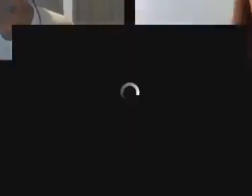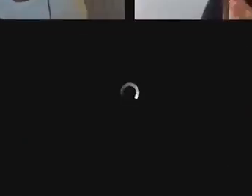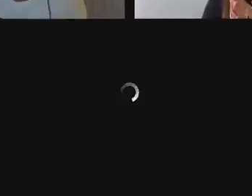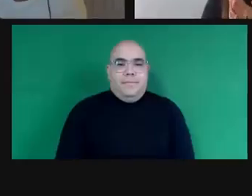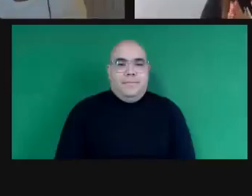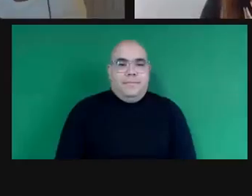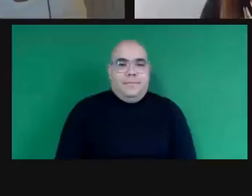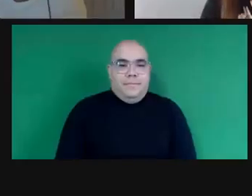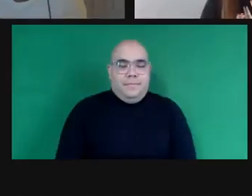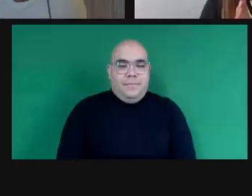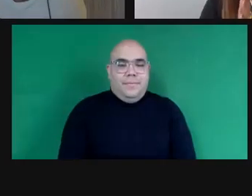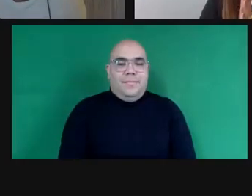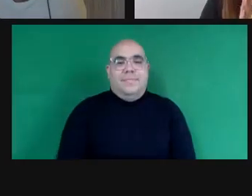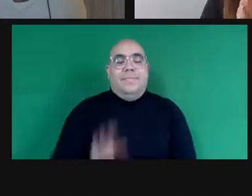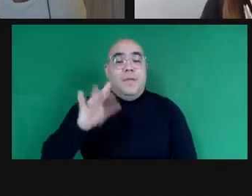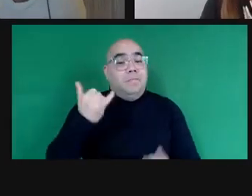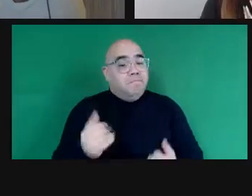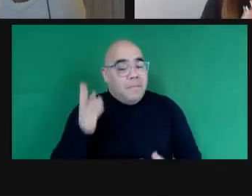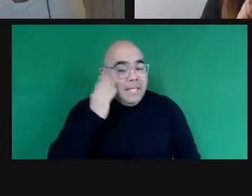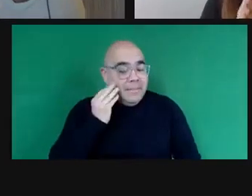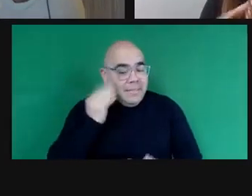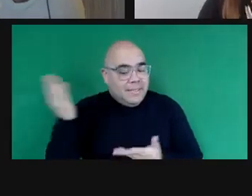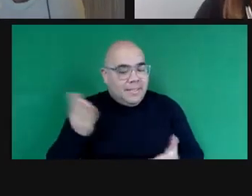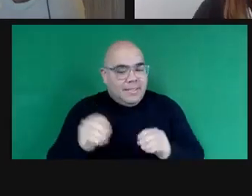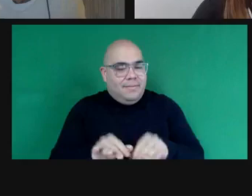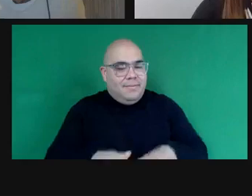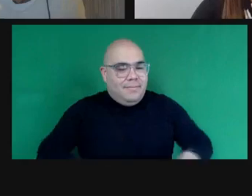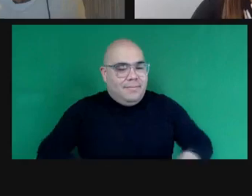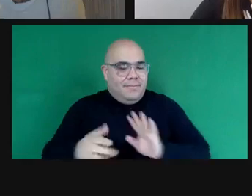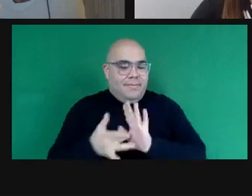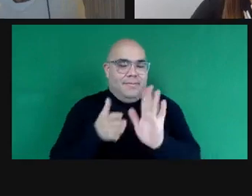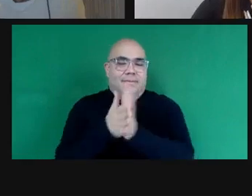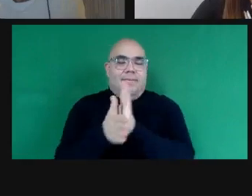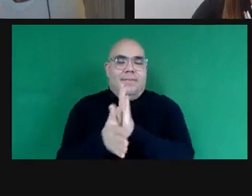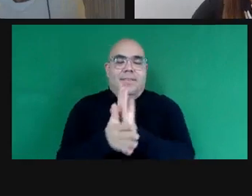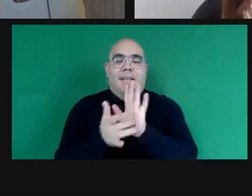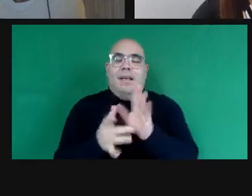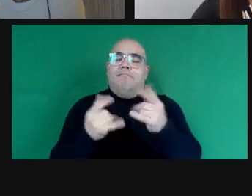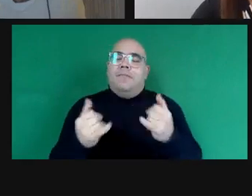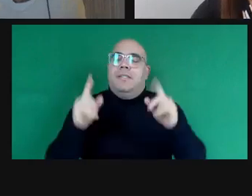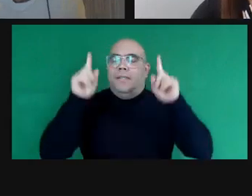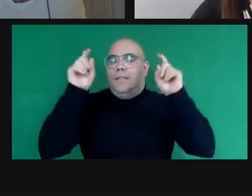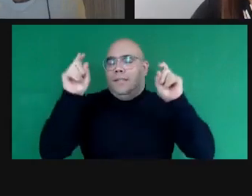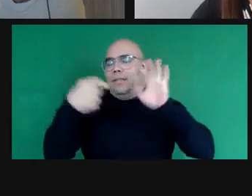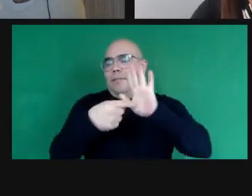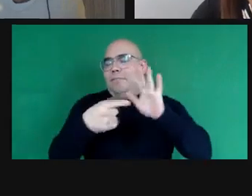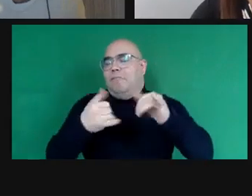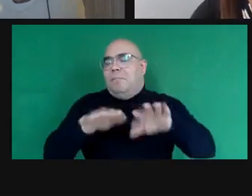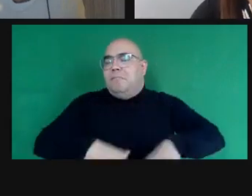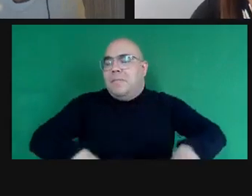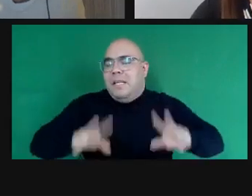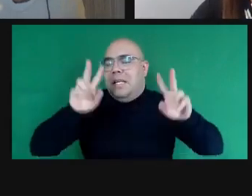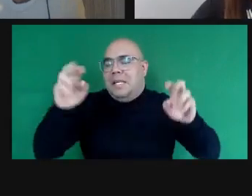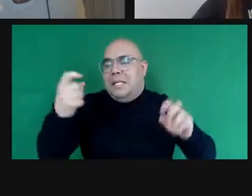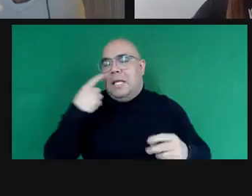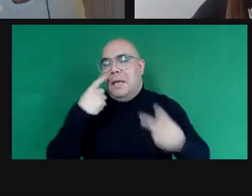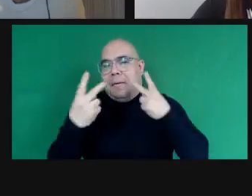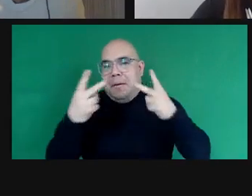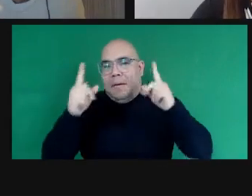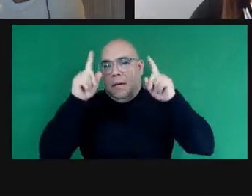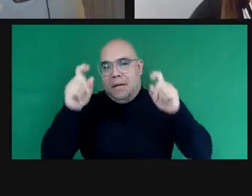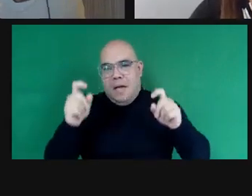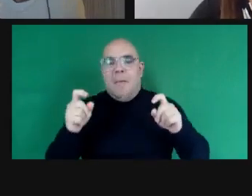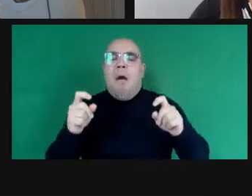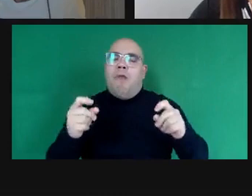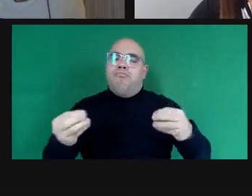experiencia desde el territorio. Ahora pues damos continuidad un poco a tener esta mirada desde la conservación, y